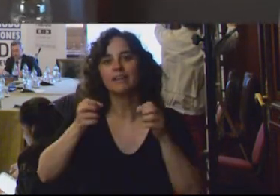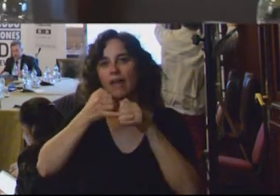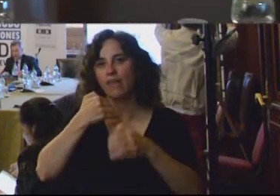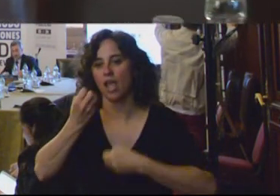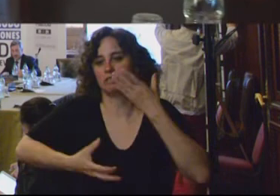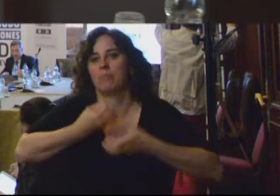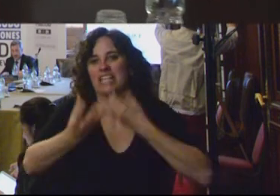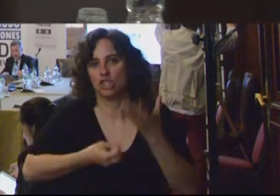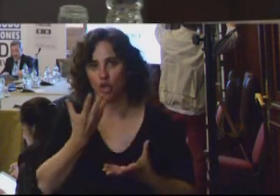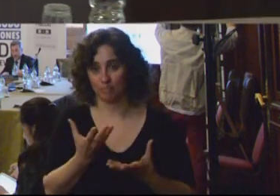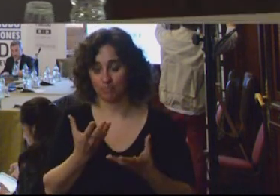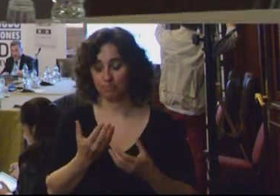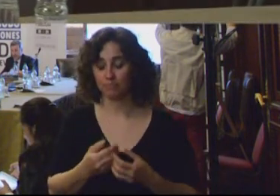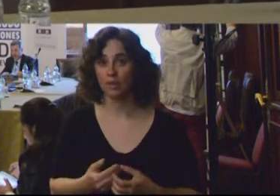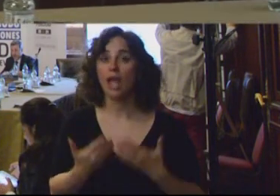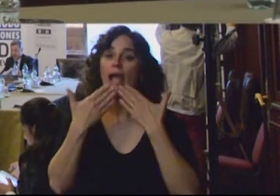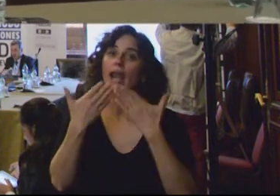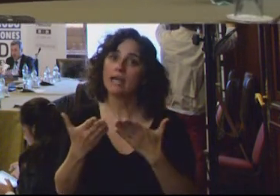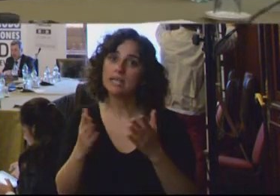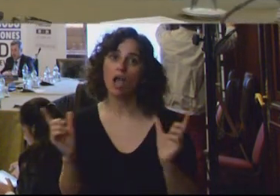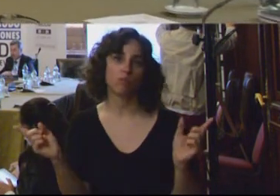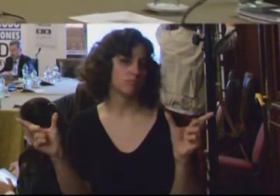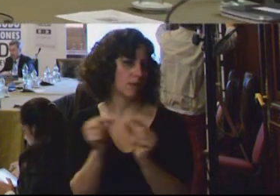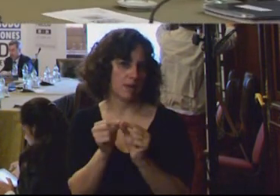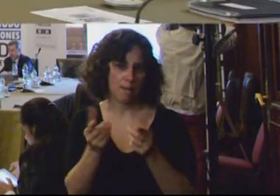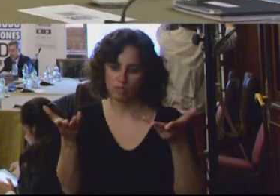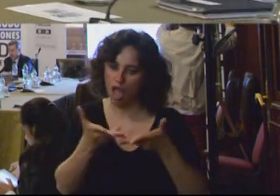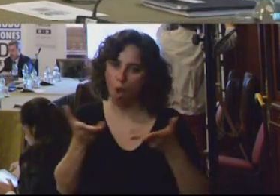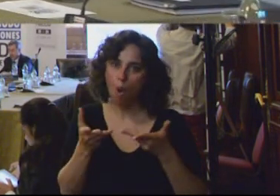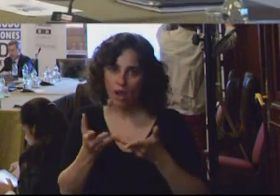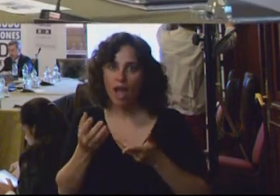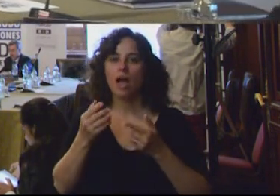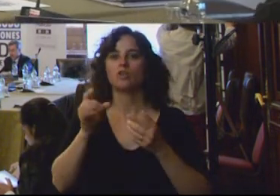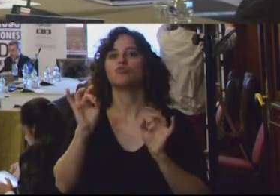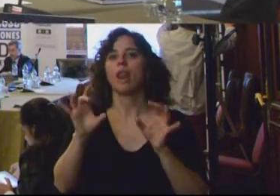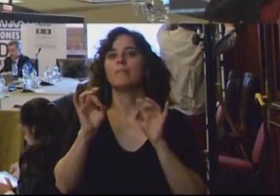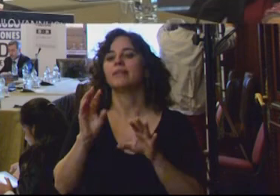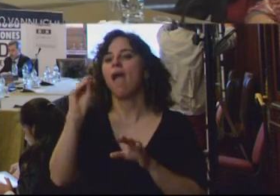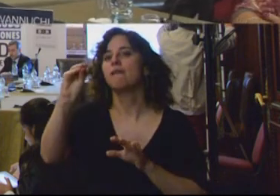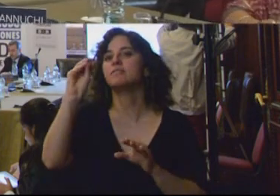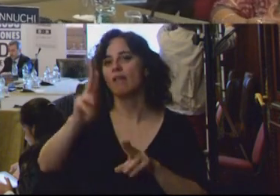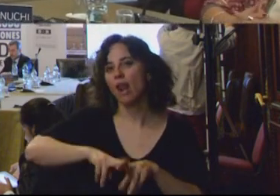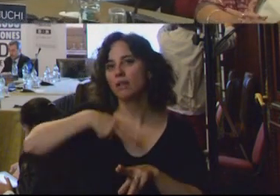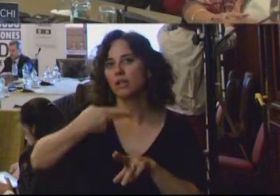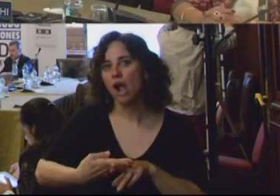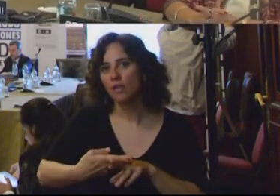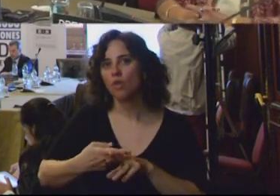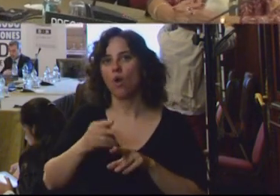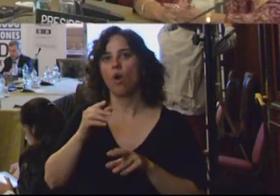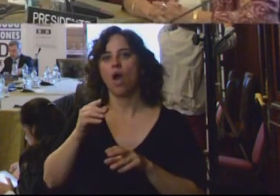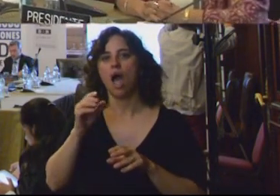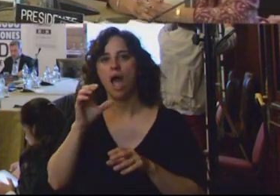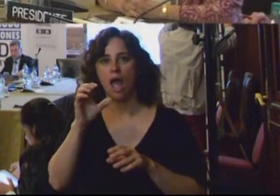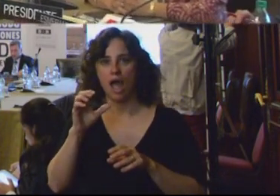Vamos a dar por concluida la audiencia señalando solo o reiterando al ilustre Estado de